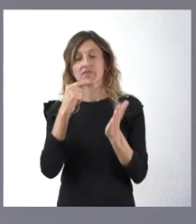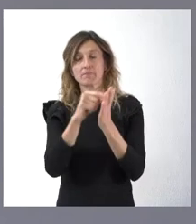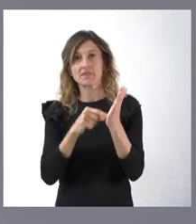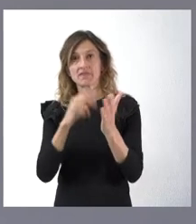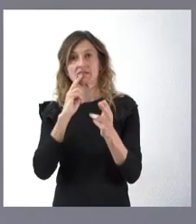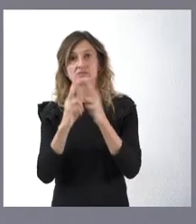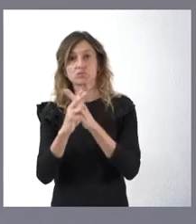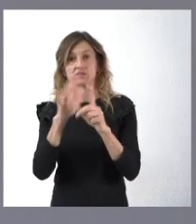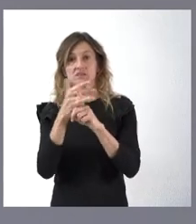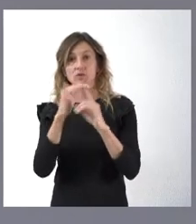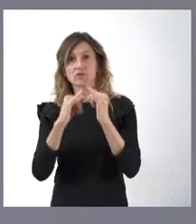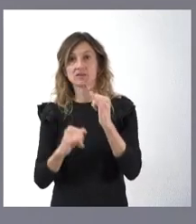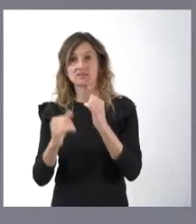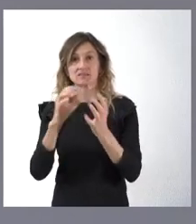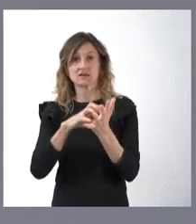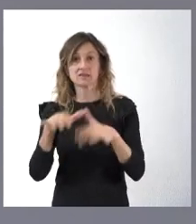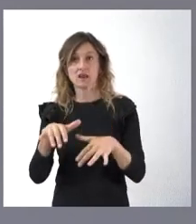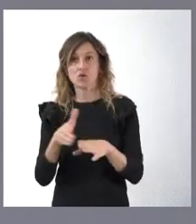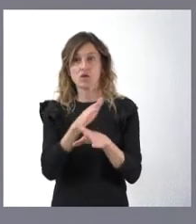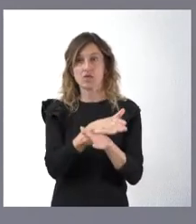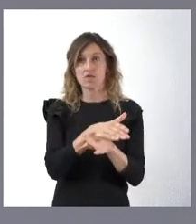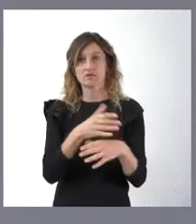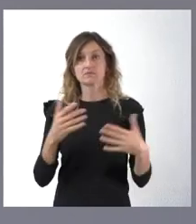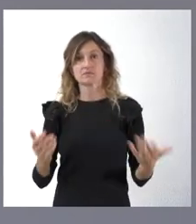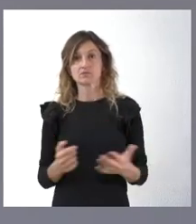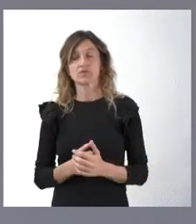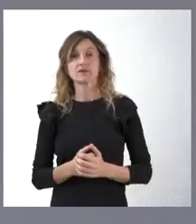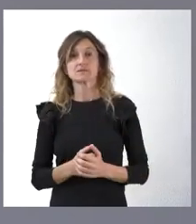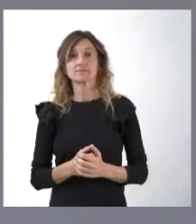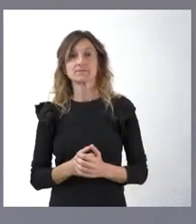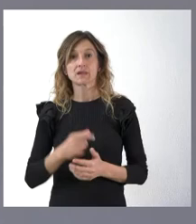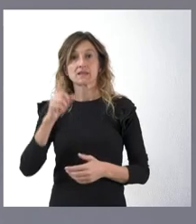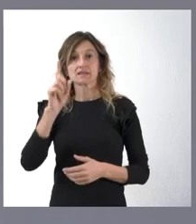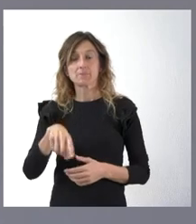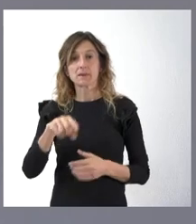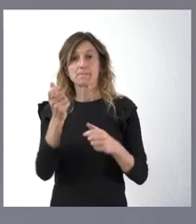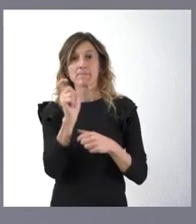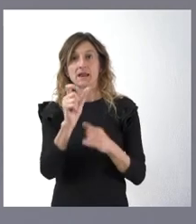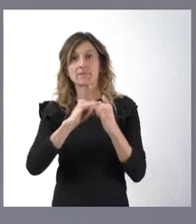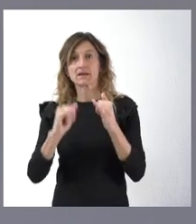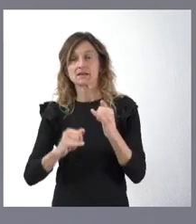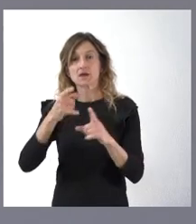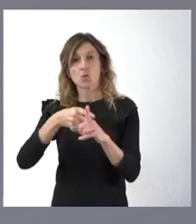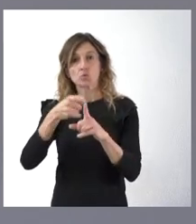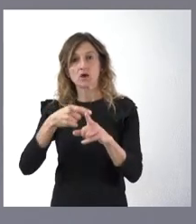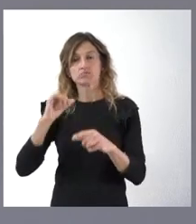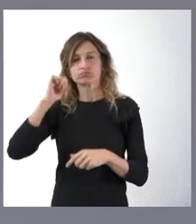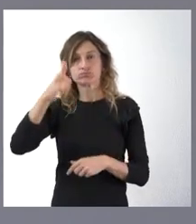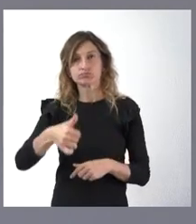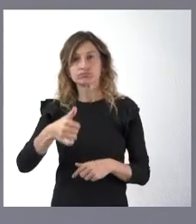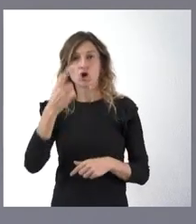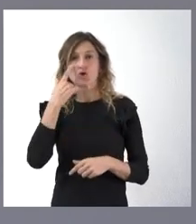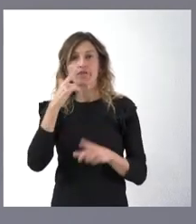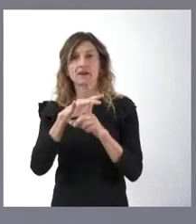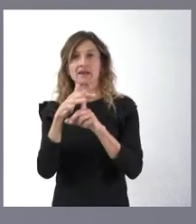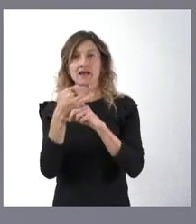respuesta ante la situación de crisis en Castilla y león luego también la palabra crisis la venimos utilizando desde hace un tiempo y porque conocíamos